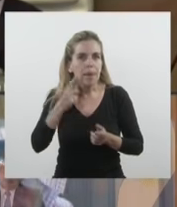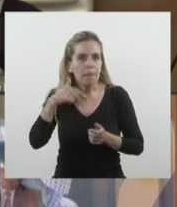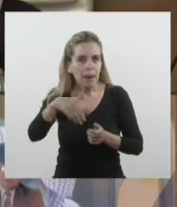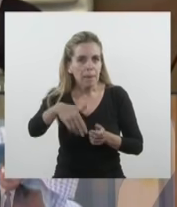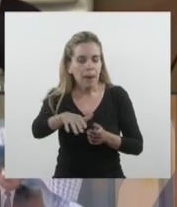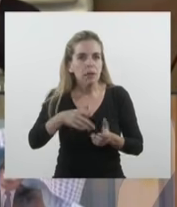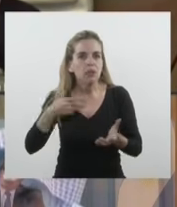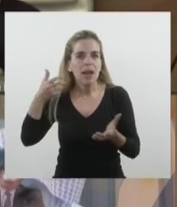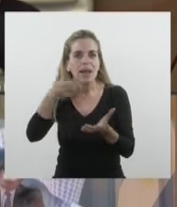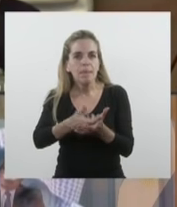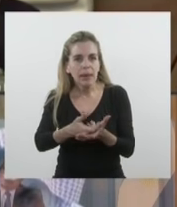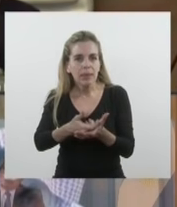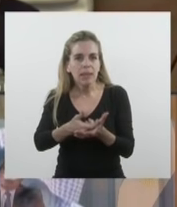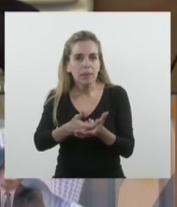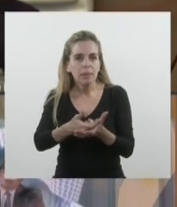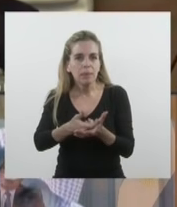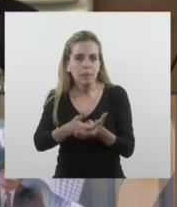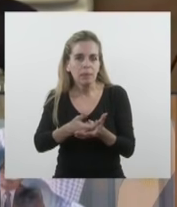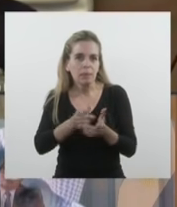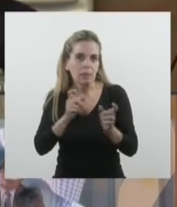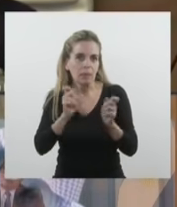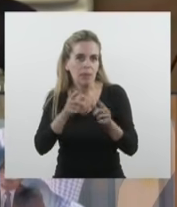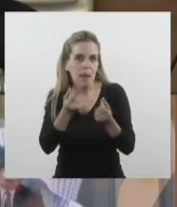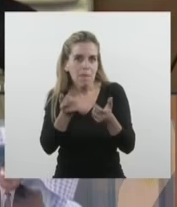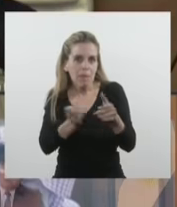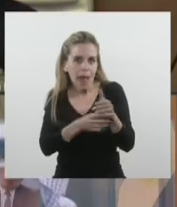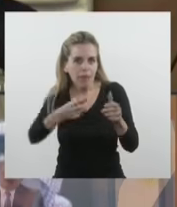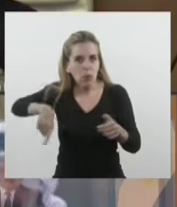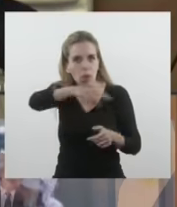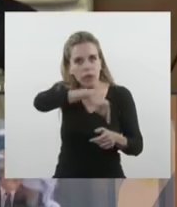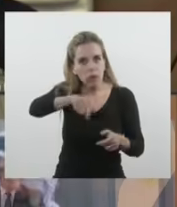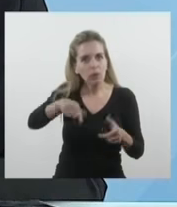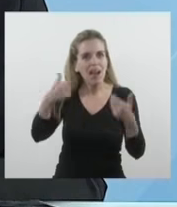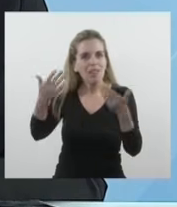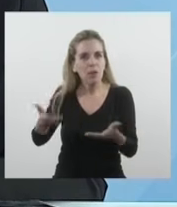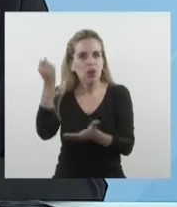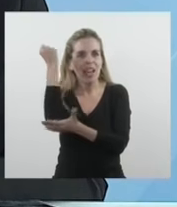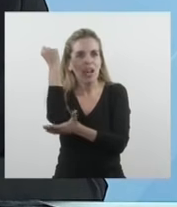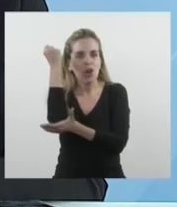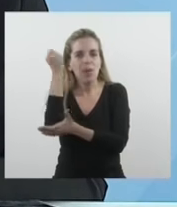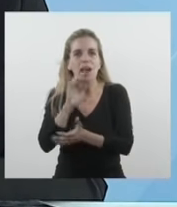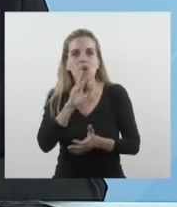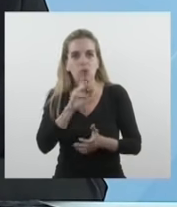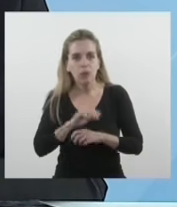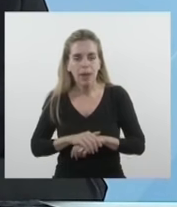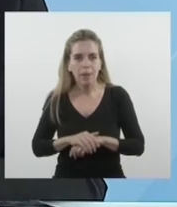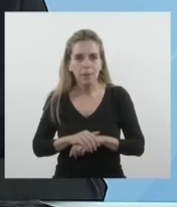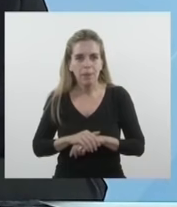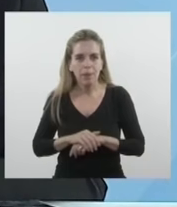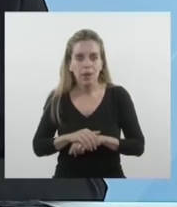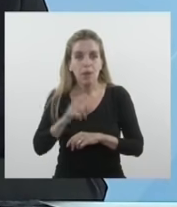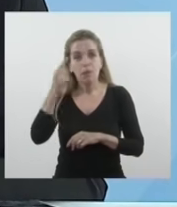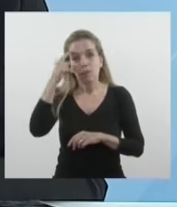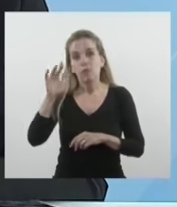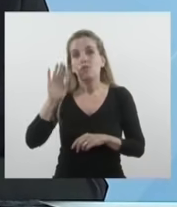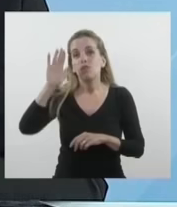invertir los nuestros fondos a favor de la economía rusa y en el futuro